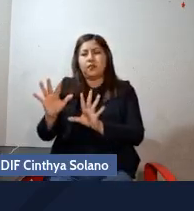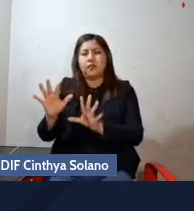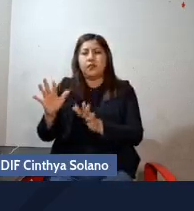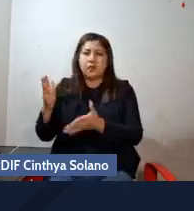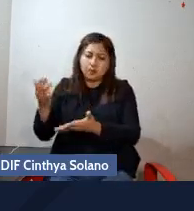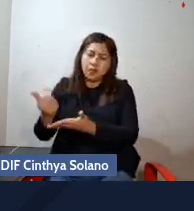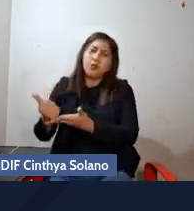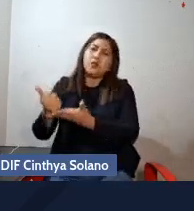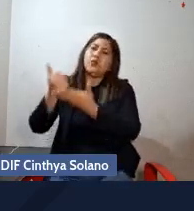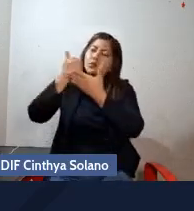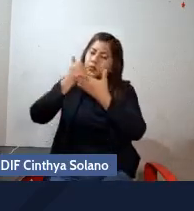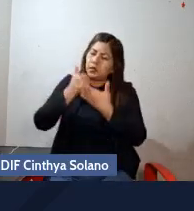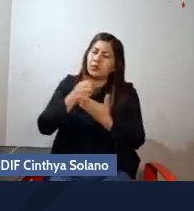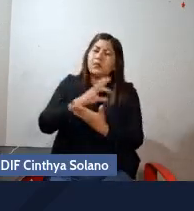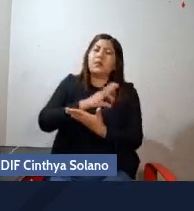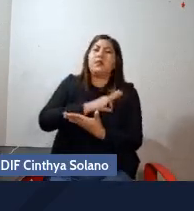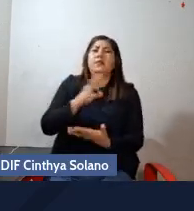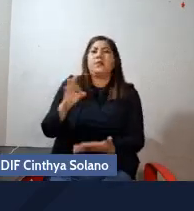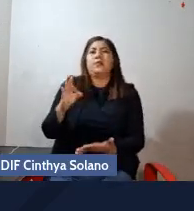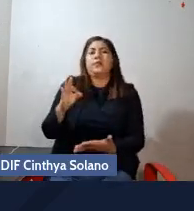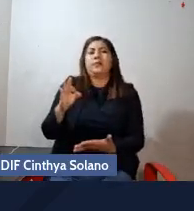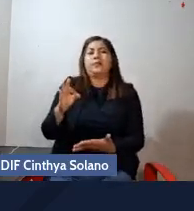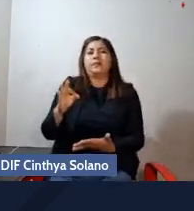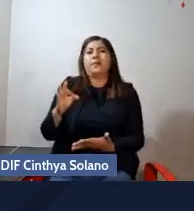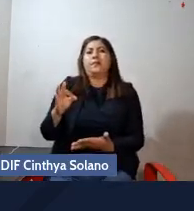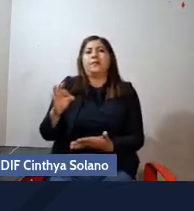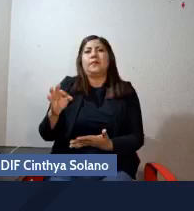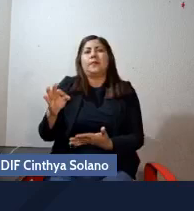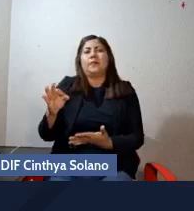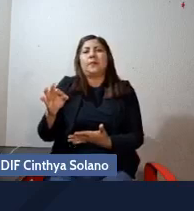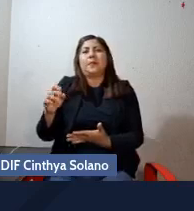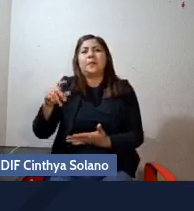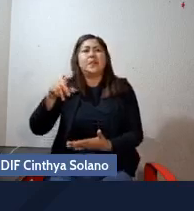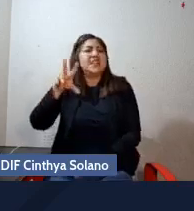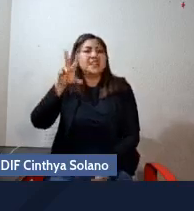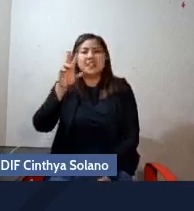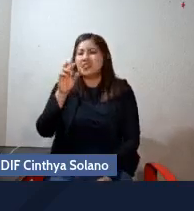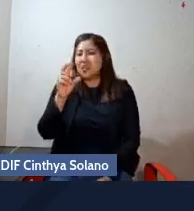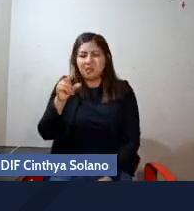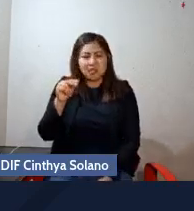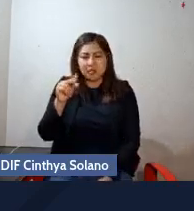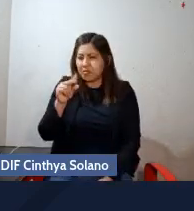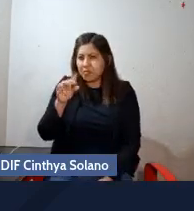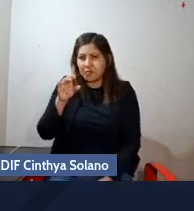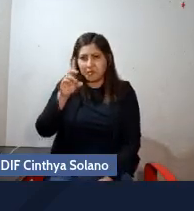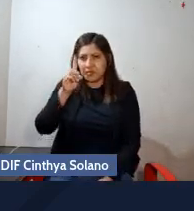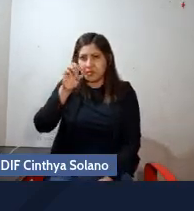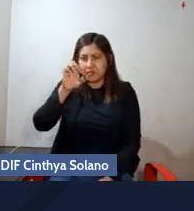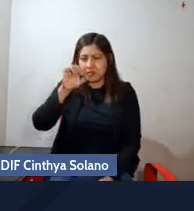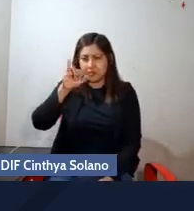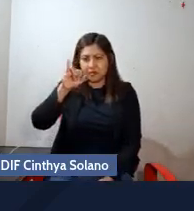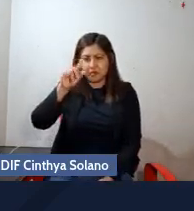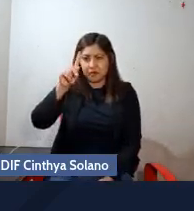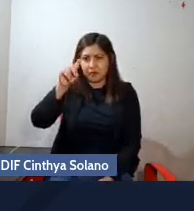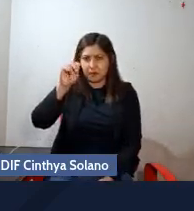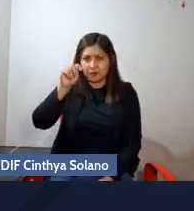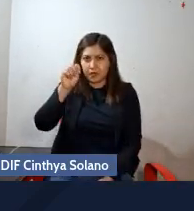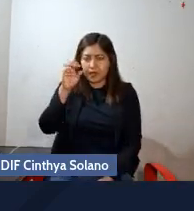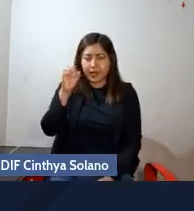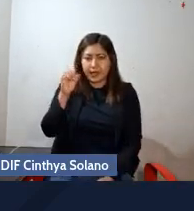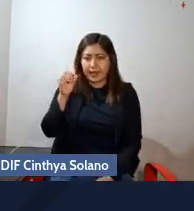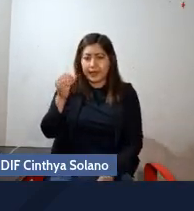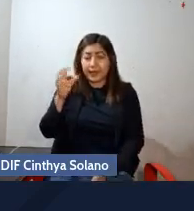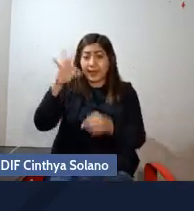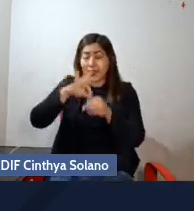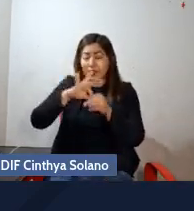debemos ayudarles. Si no es delito electoral, si no es delito electoral federal, pero es un posible delito, les canalizamos a